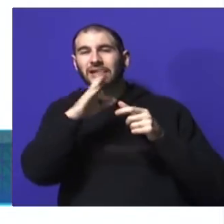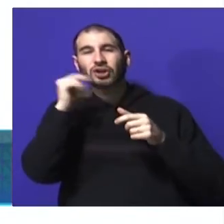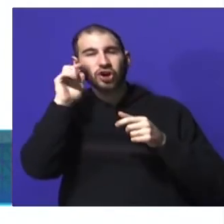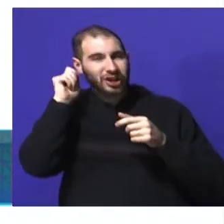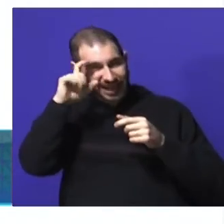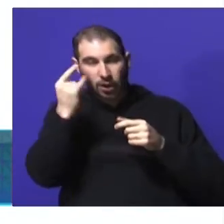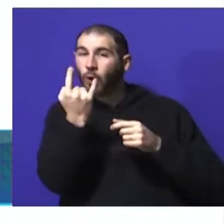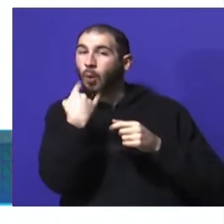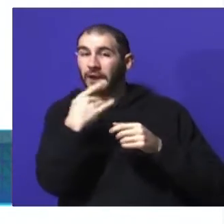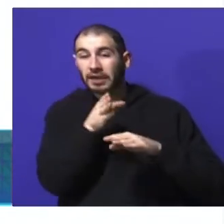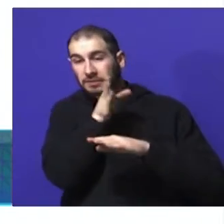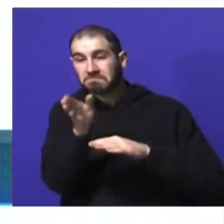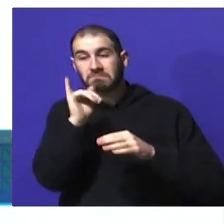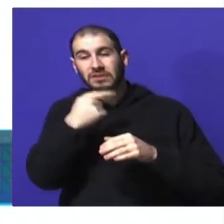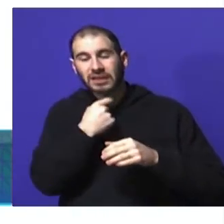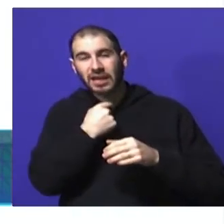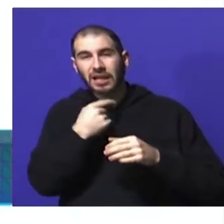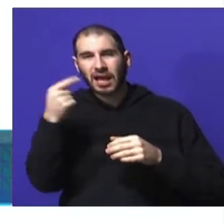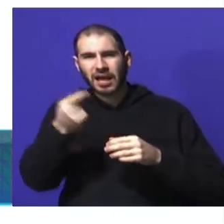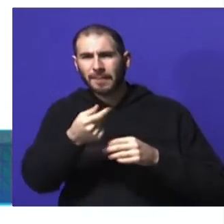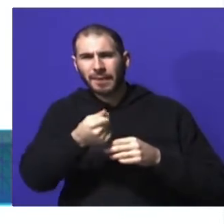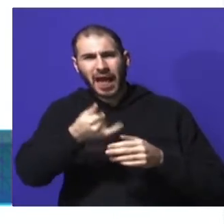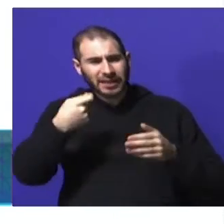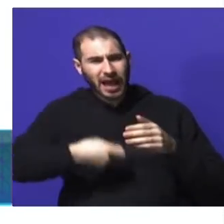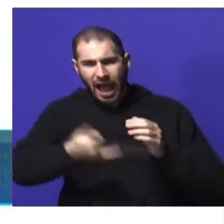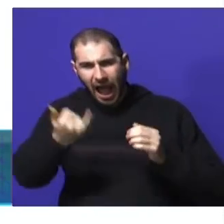Uspallata, cómo había millones circulando.